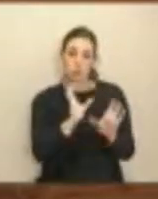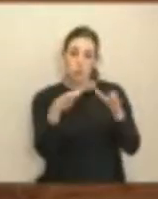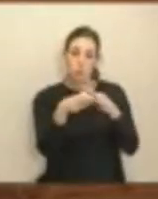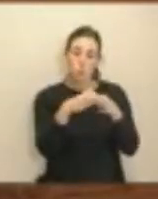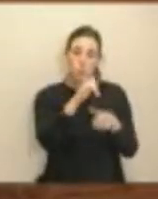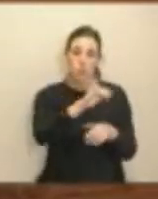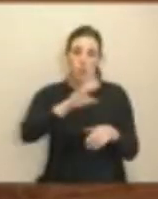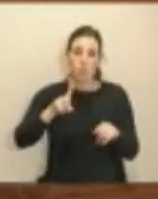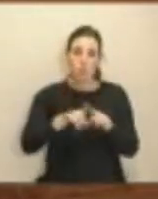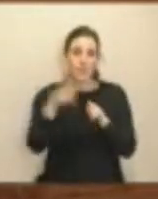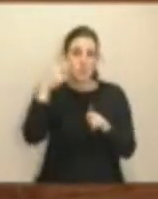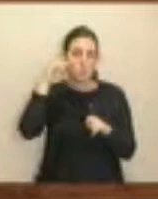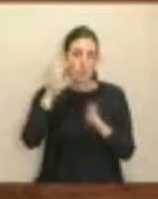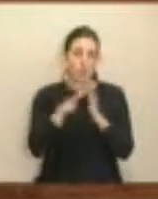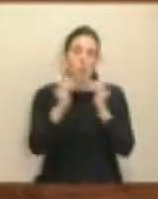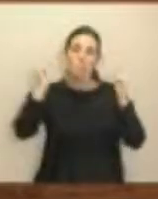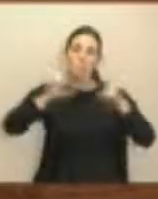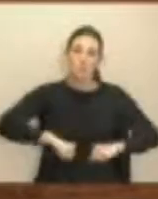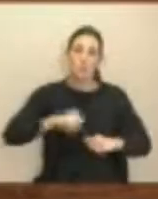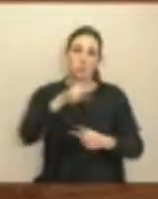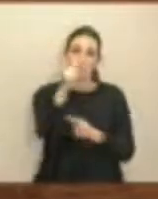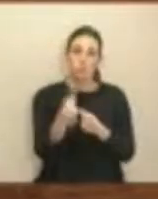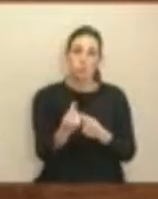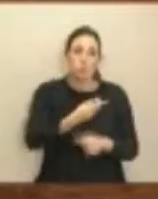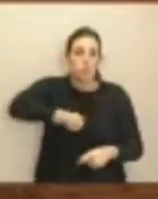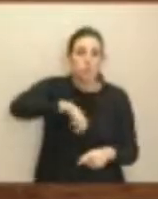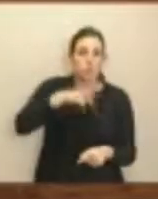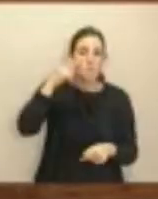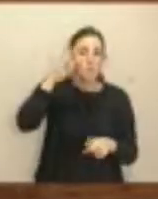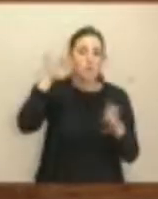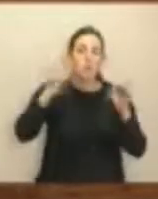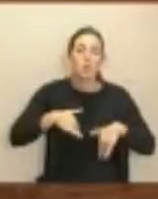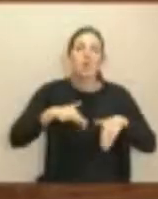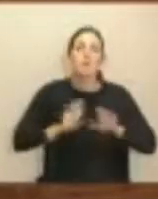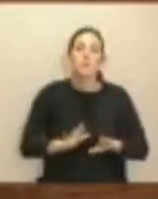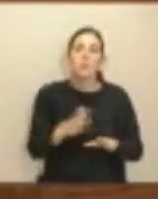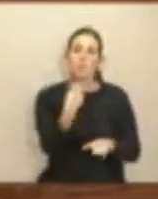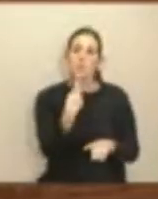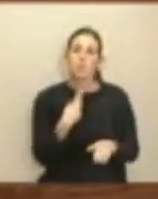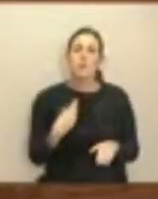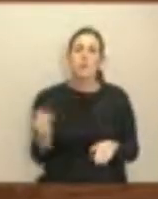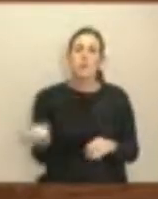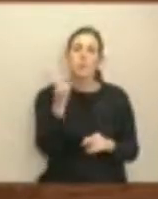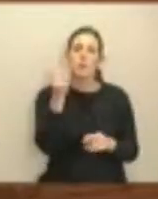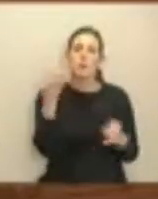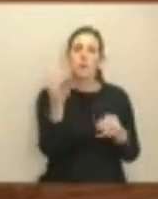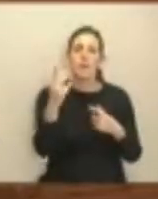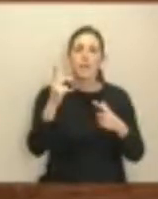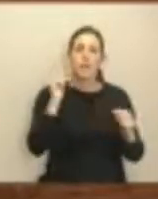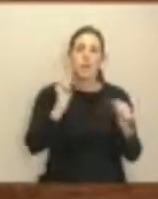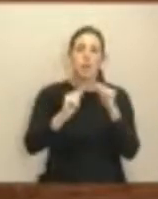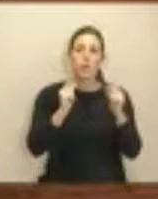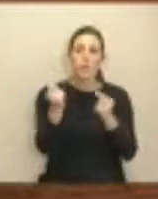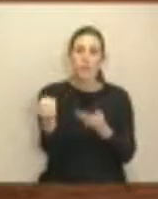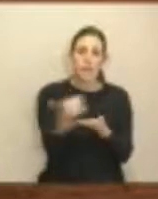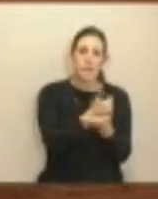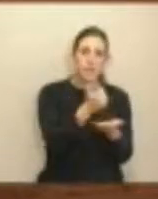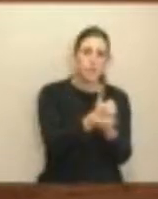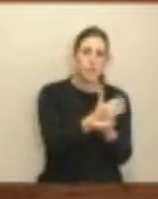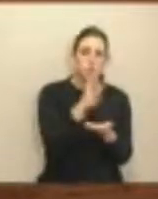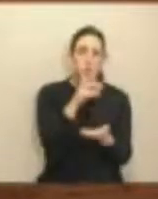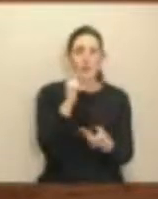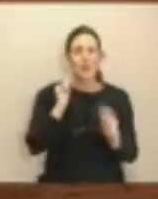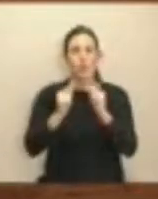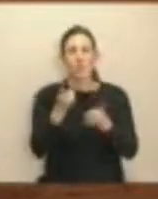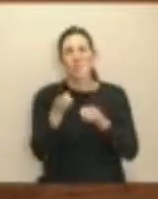pacto presupuestario, nosotros ninguna. Pero el olfato nos dijo que era mejor negociar ingresos que gastos. ¿Sabe